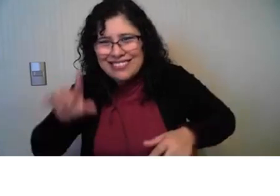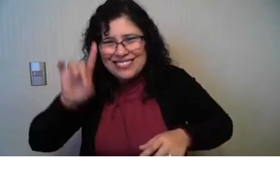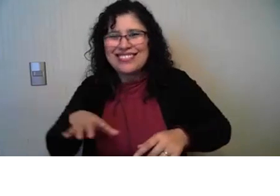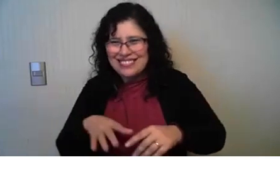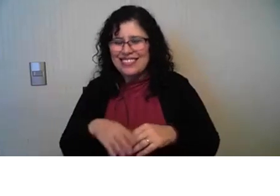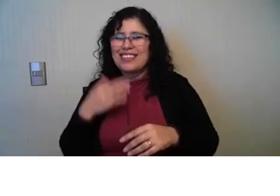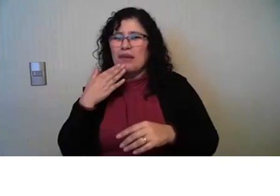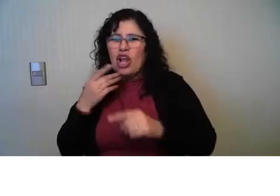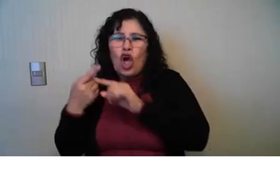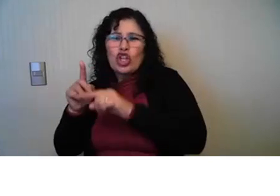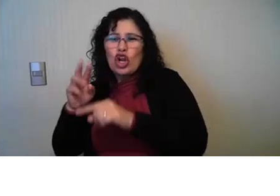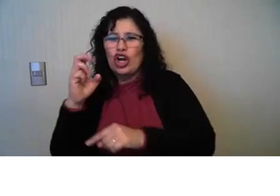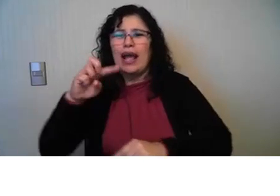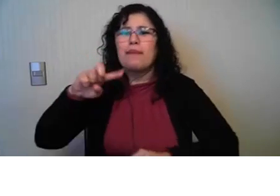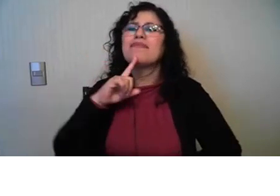reptiles,